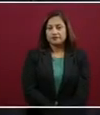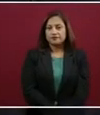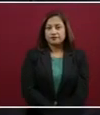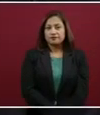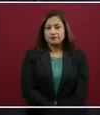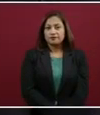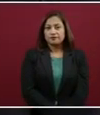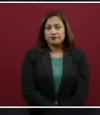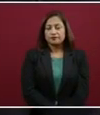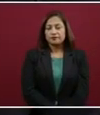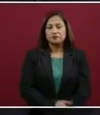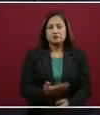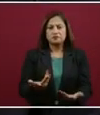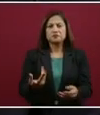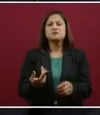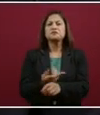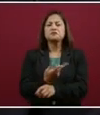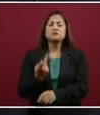ganó